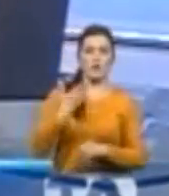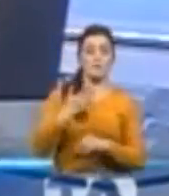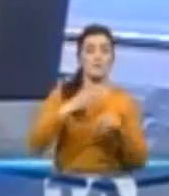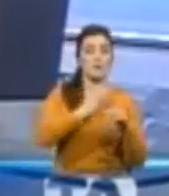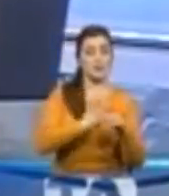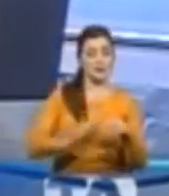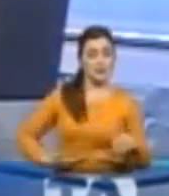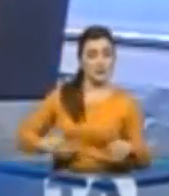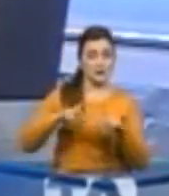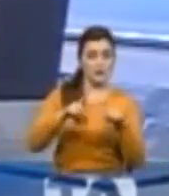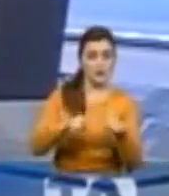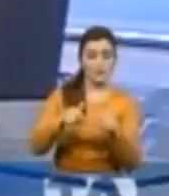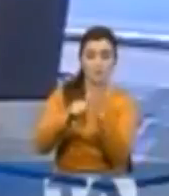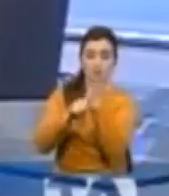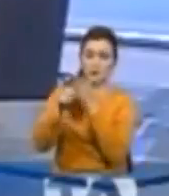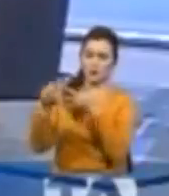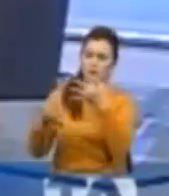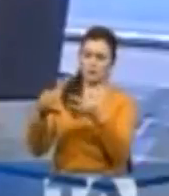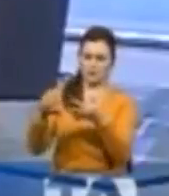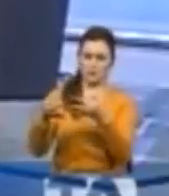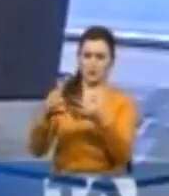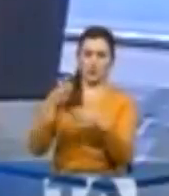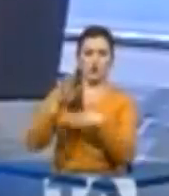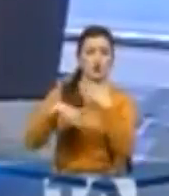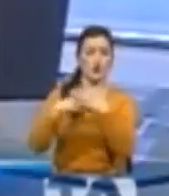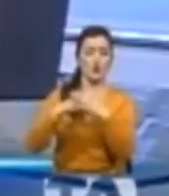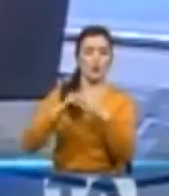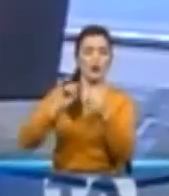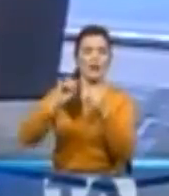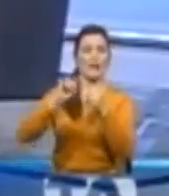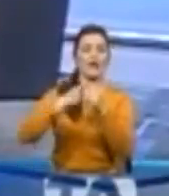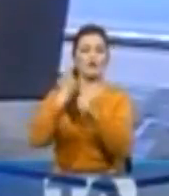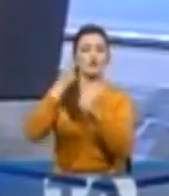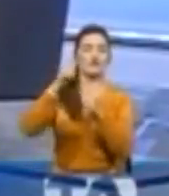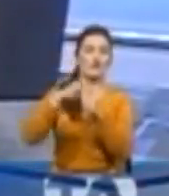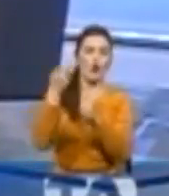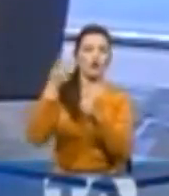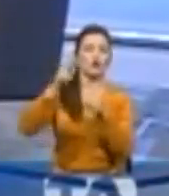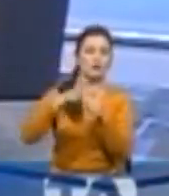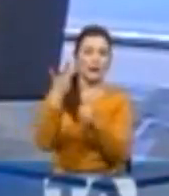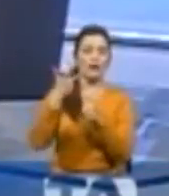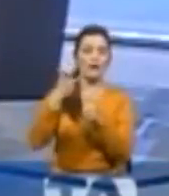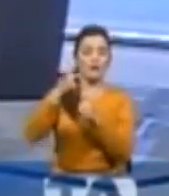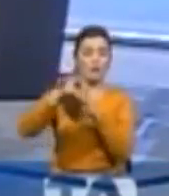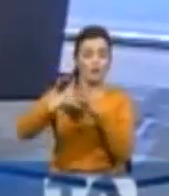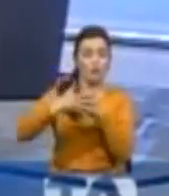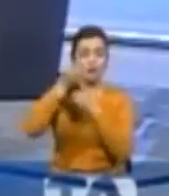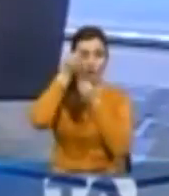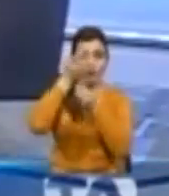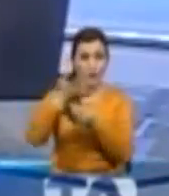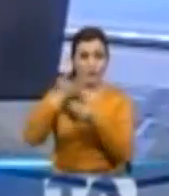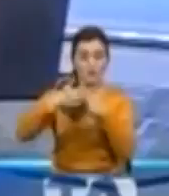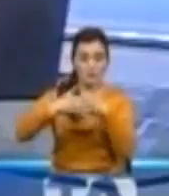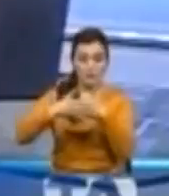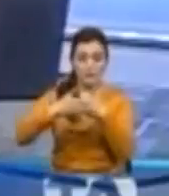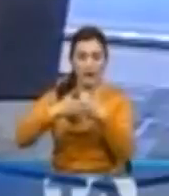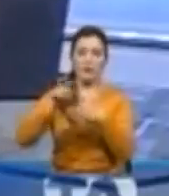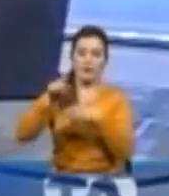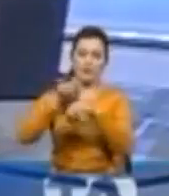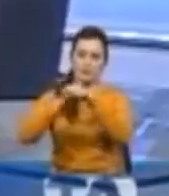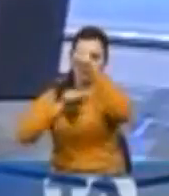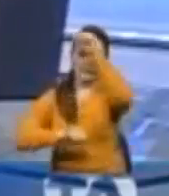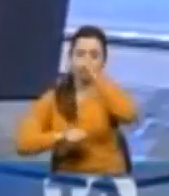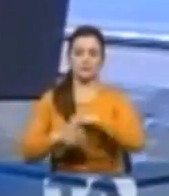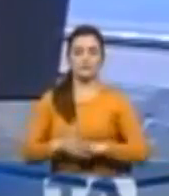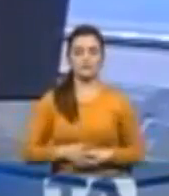se desclasifique legalmente el producto 3 realizado por el perito Mesa. Una exdelegada del Comité